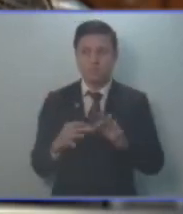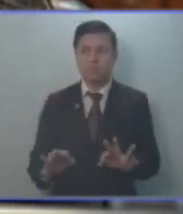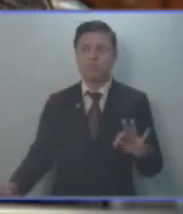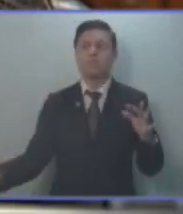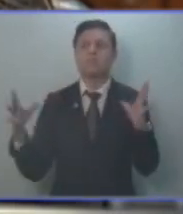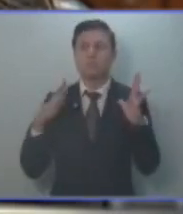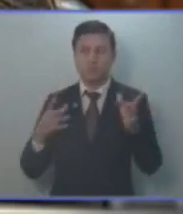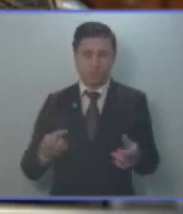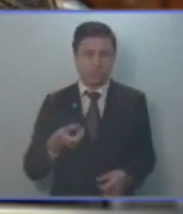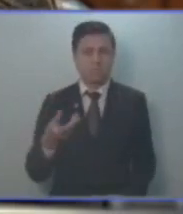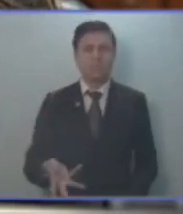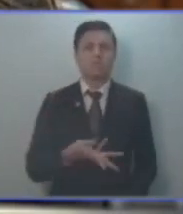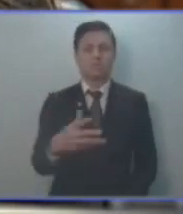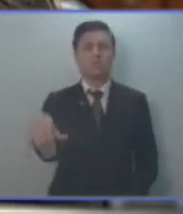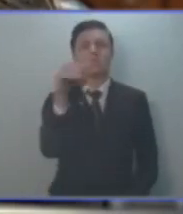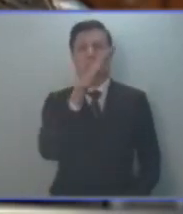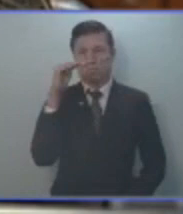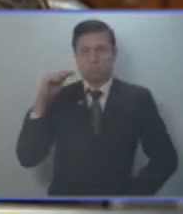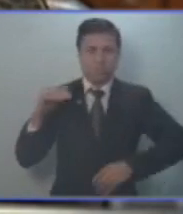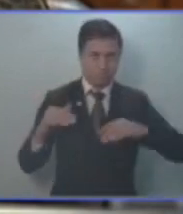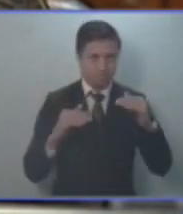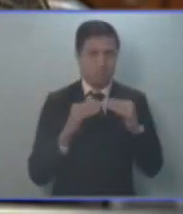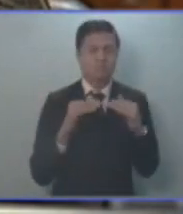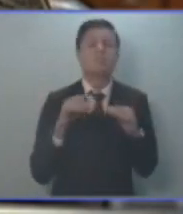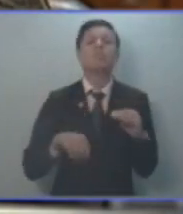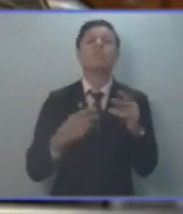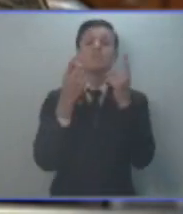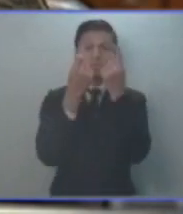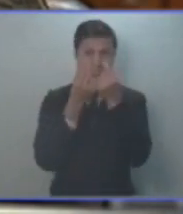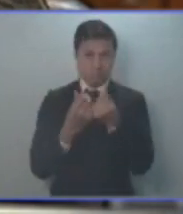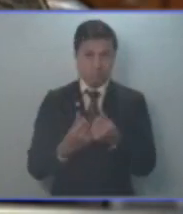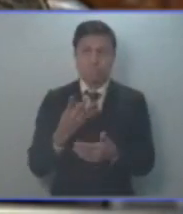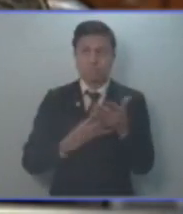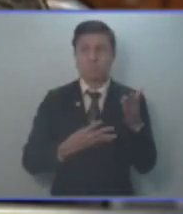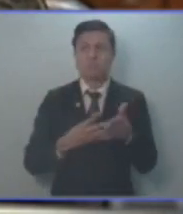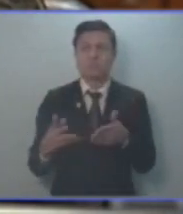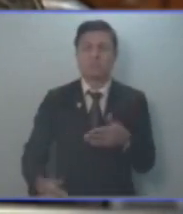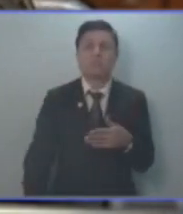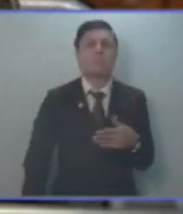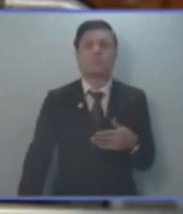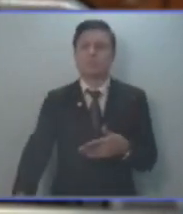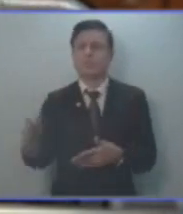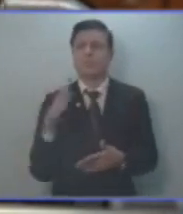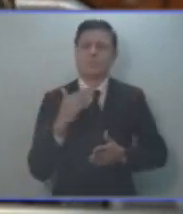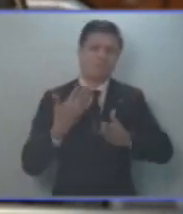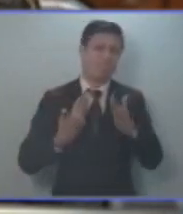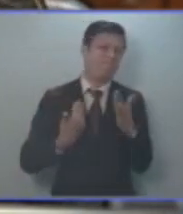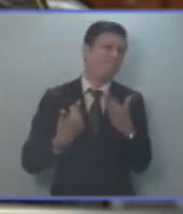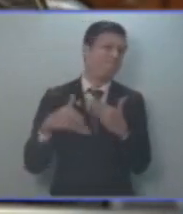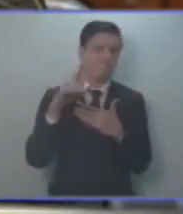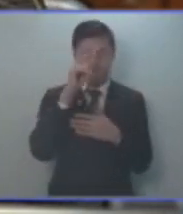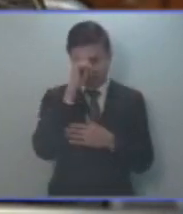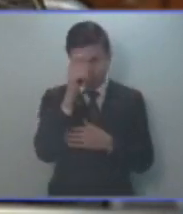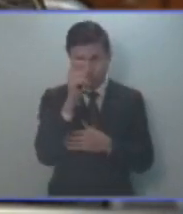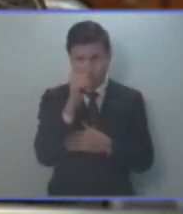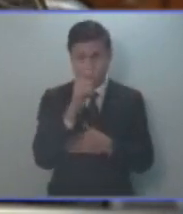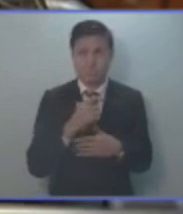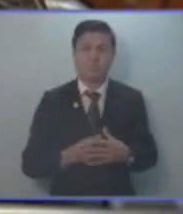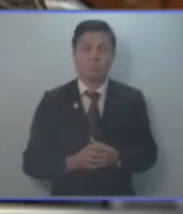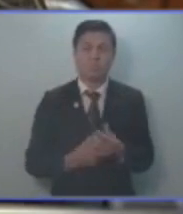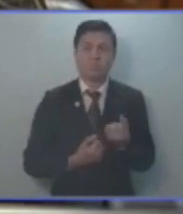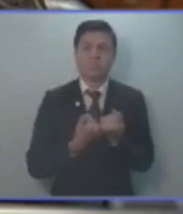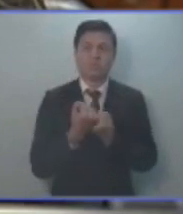al país también este presupuesto tiene la más alta inversión en